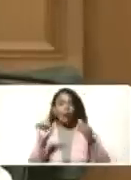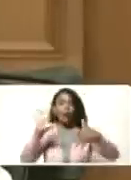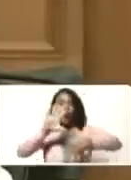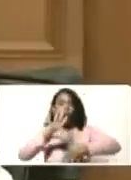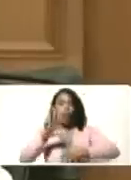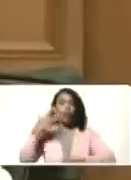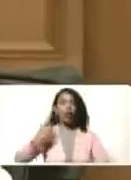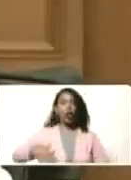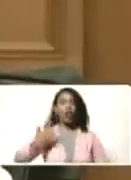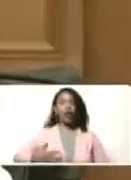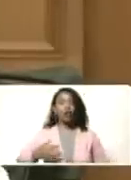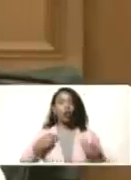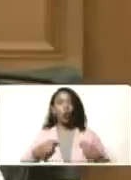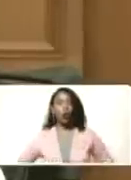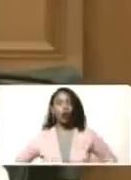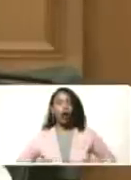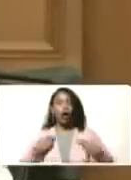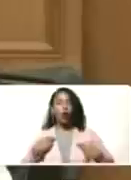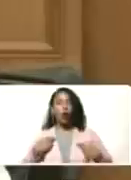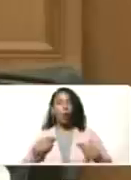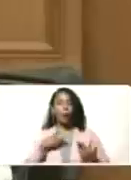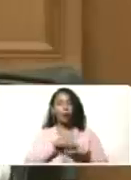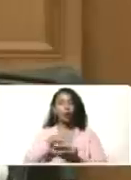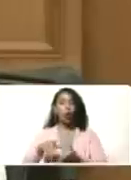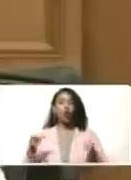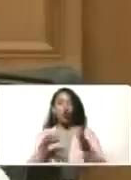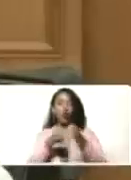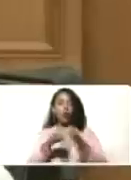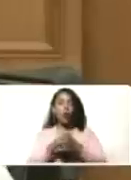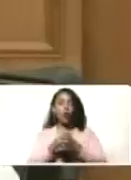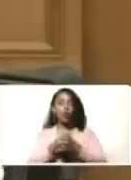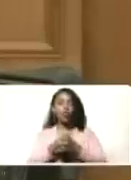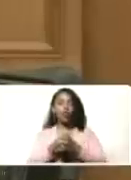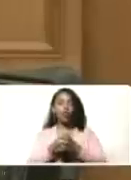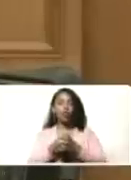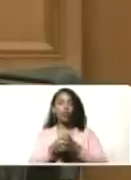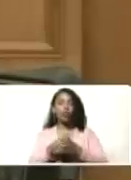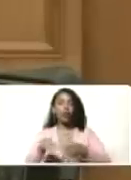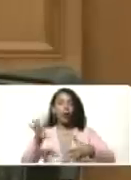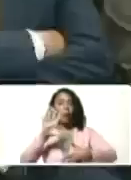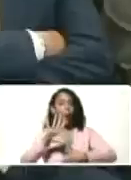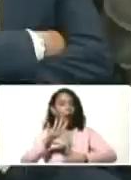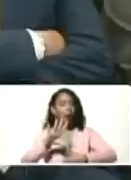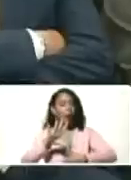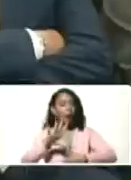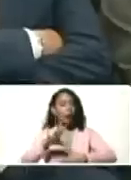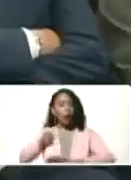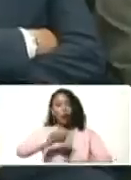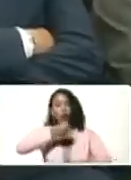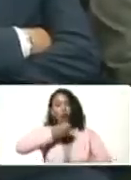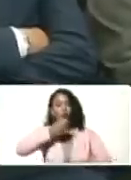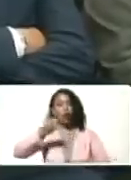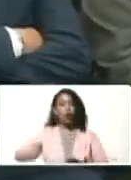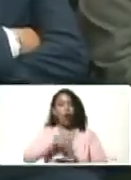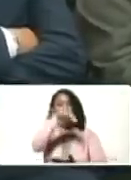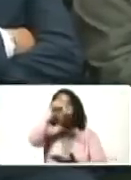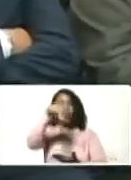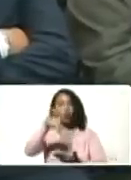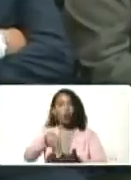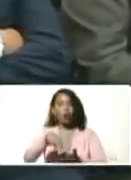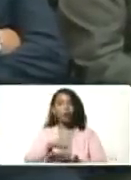Derechos Humanos, como miembro de la Comisión Interamericana, a la prensa nacional, a